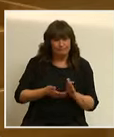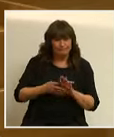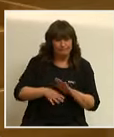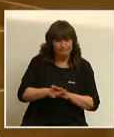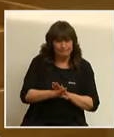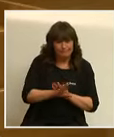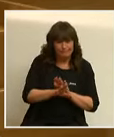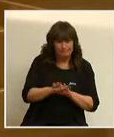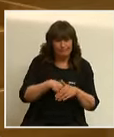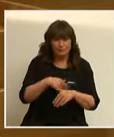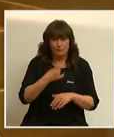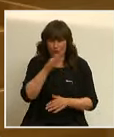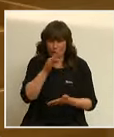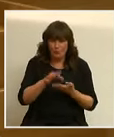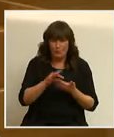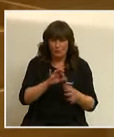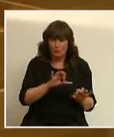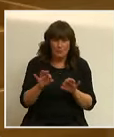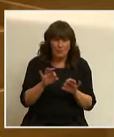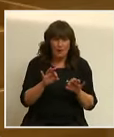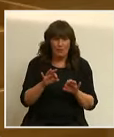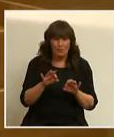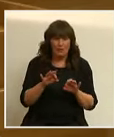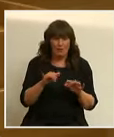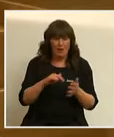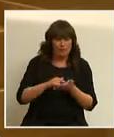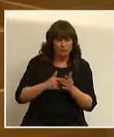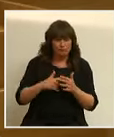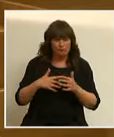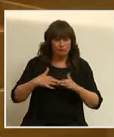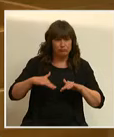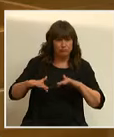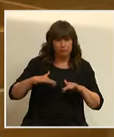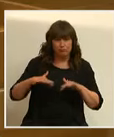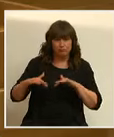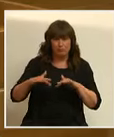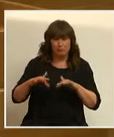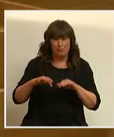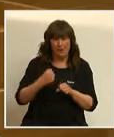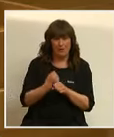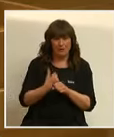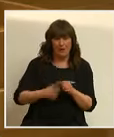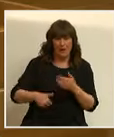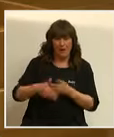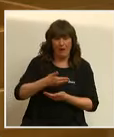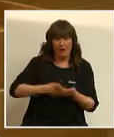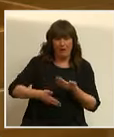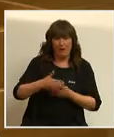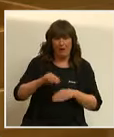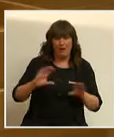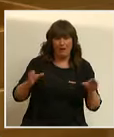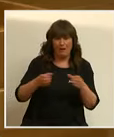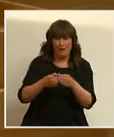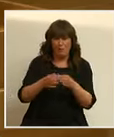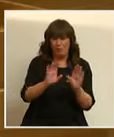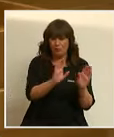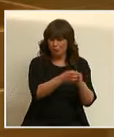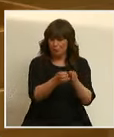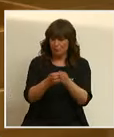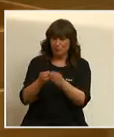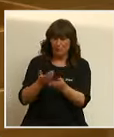preparación y en la disponibilidad y, por supuesto, en la operatividad para trabajar en equipo junto con el resto de los